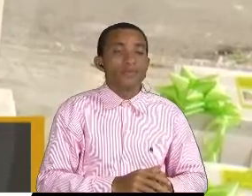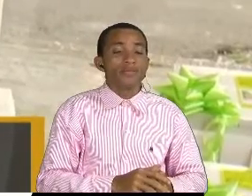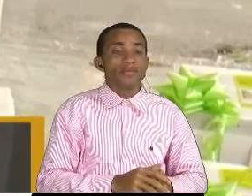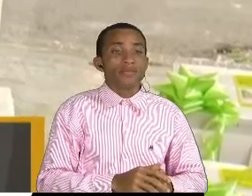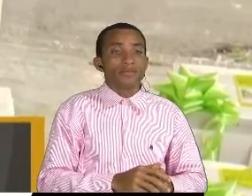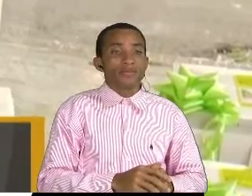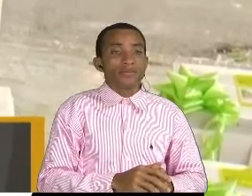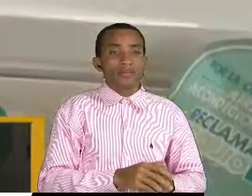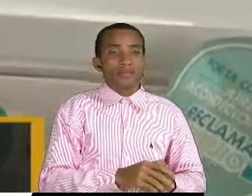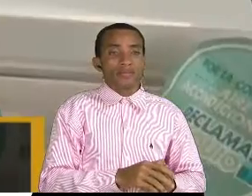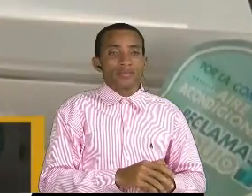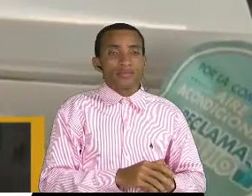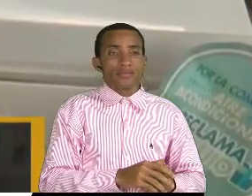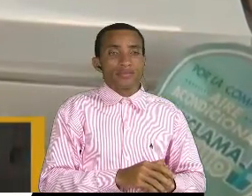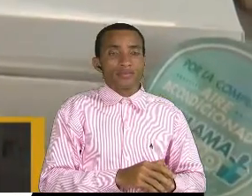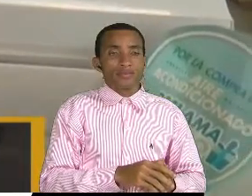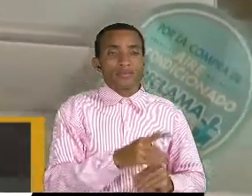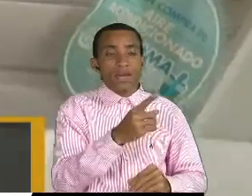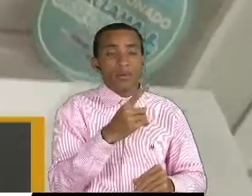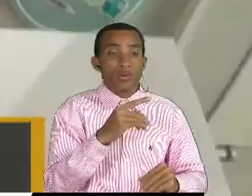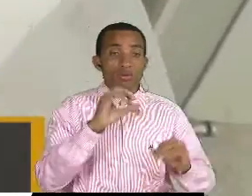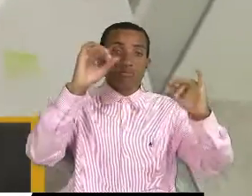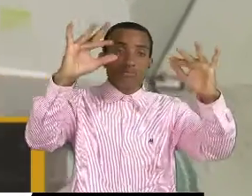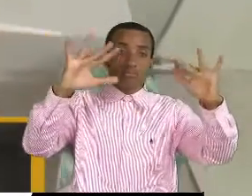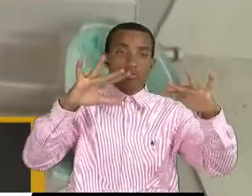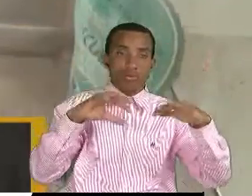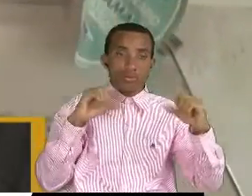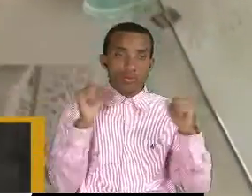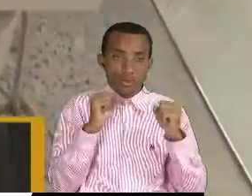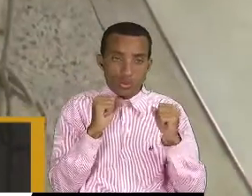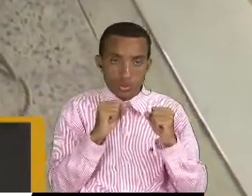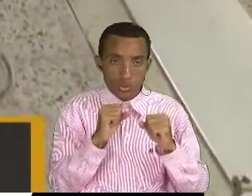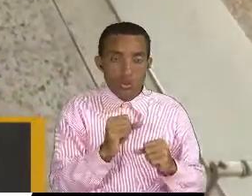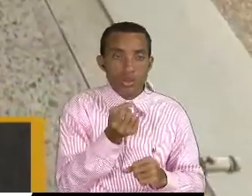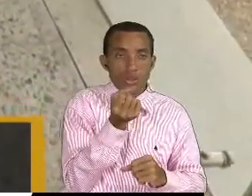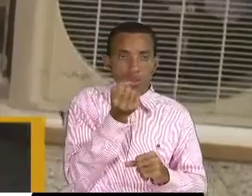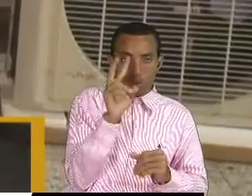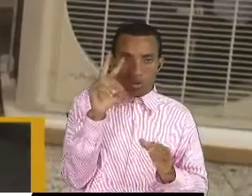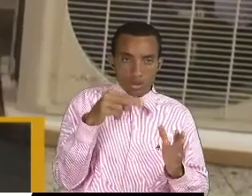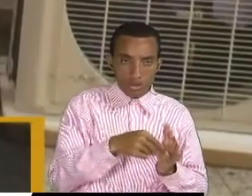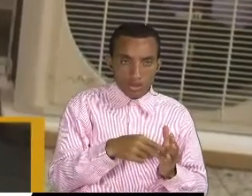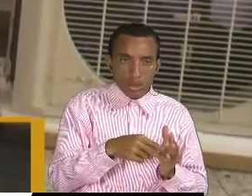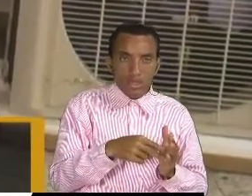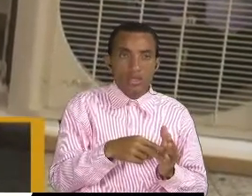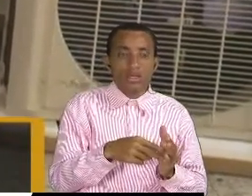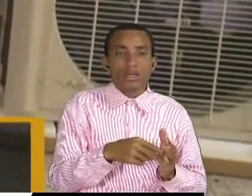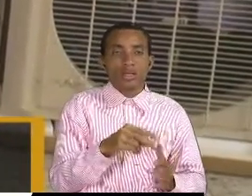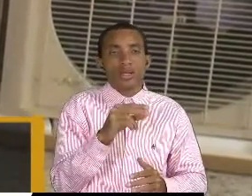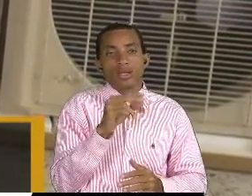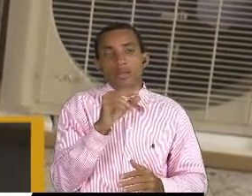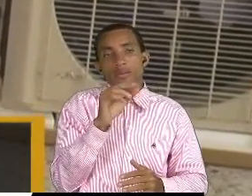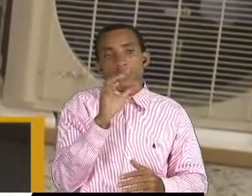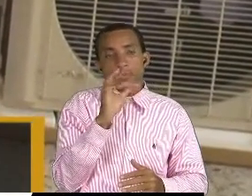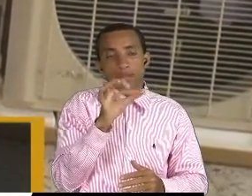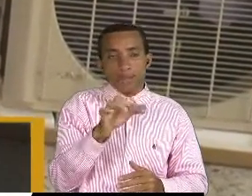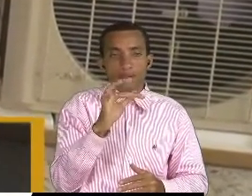ejemplo, un aire acondicionado de 12.000 BTU o de un caballo, como llama la gente, antes nos